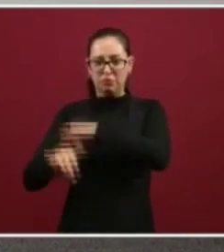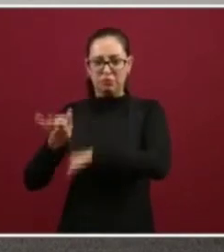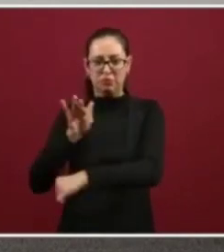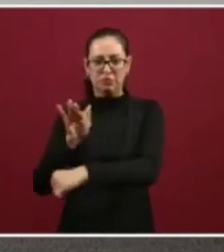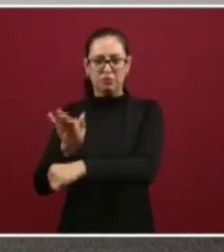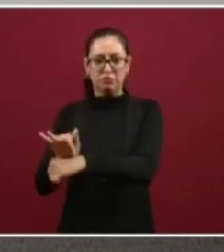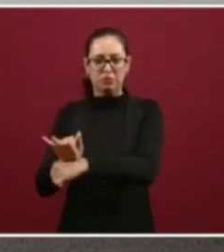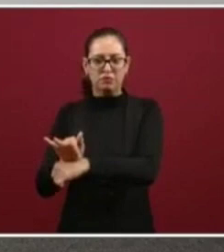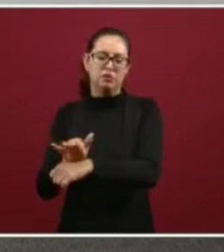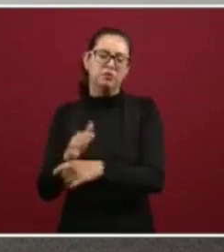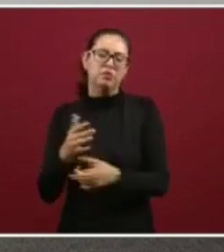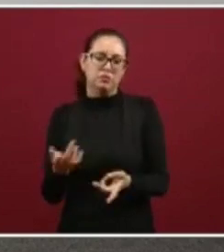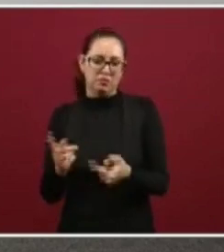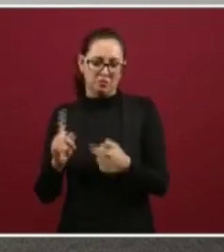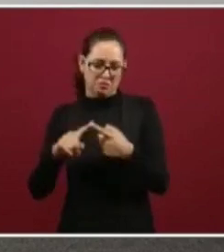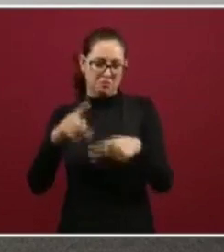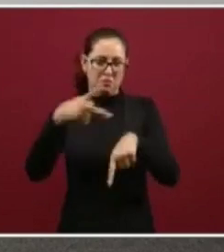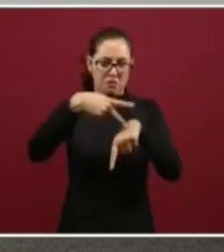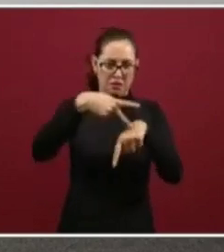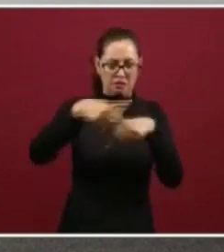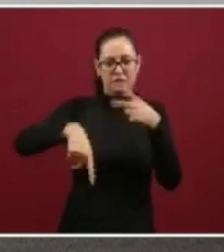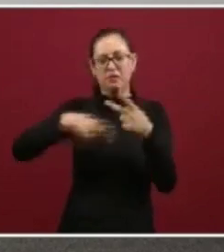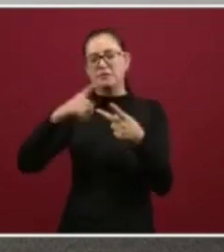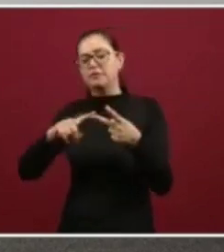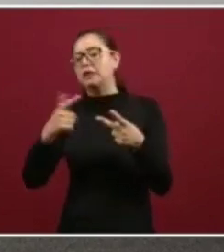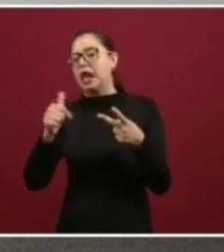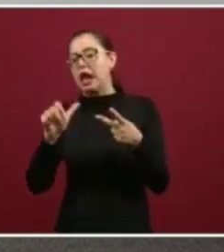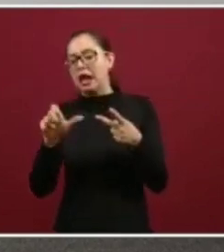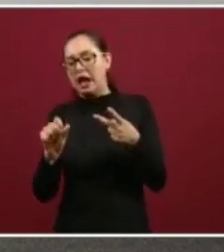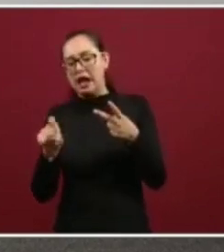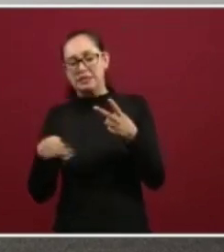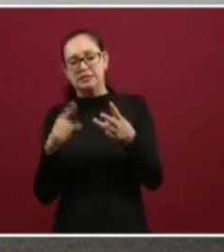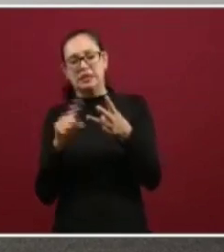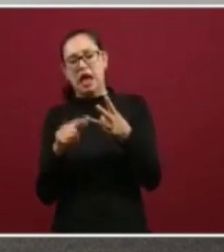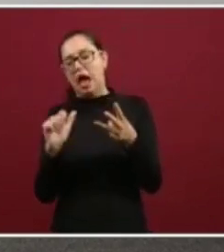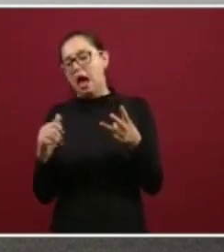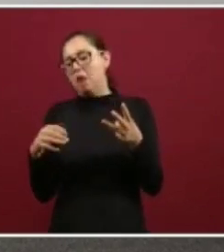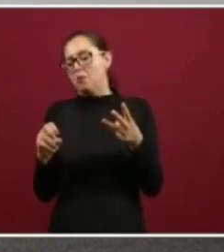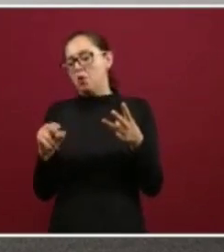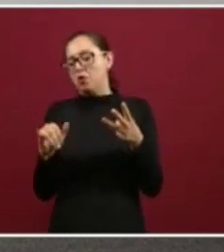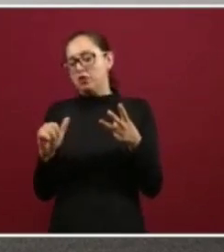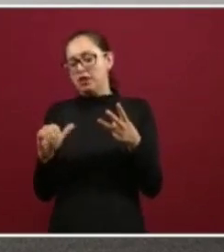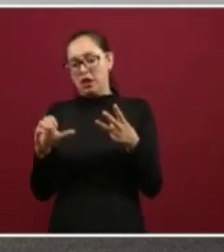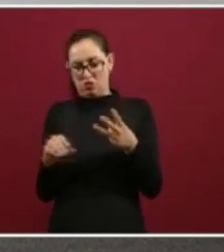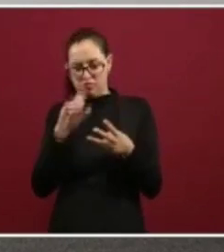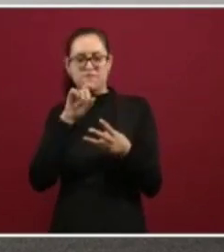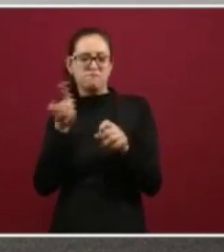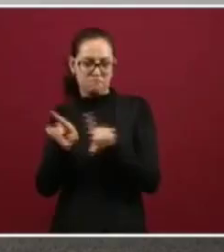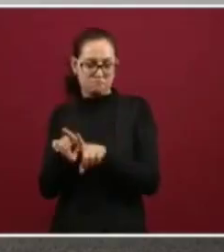el gas y el amoníaco para la urea, son procesos distintos.